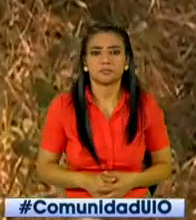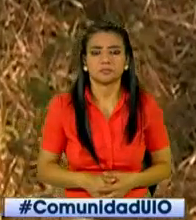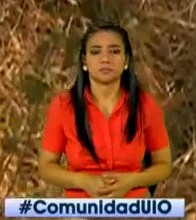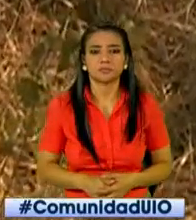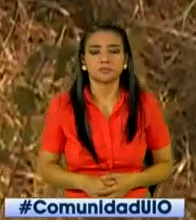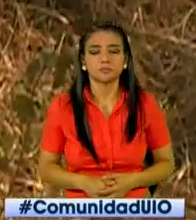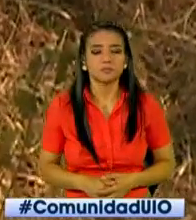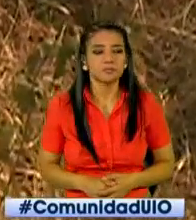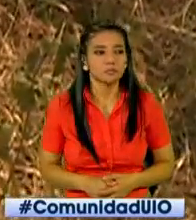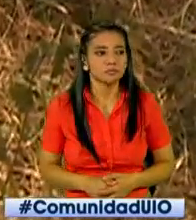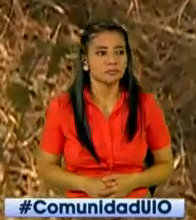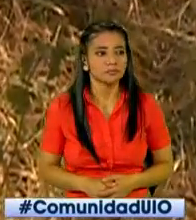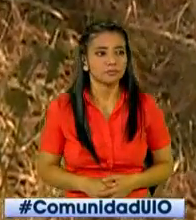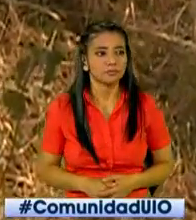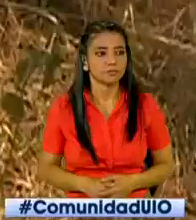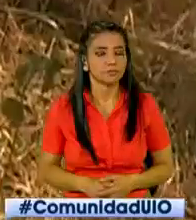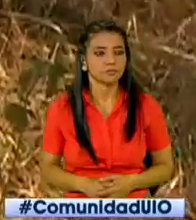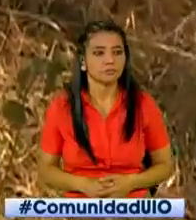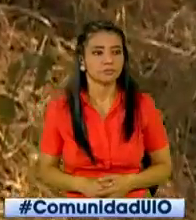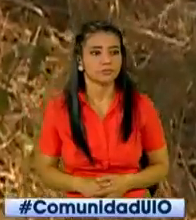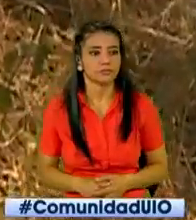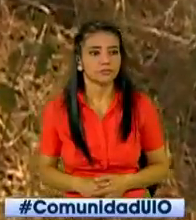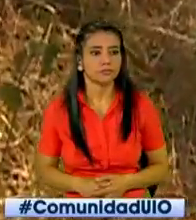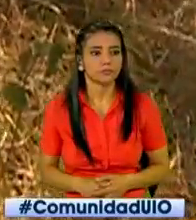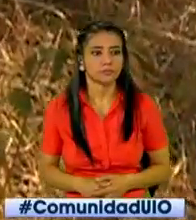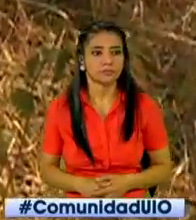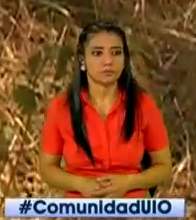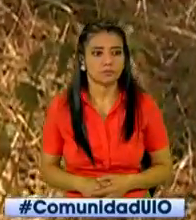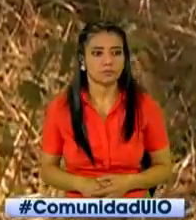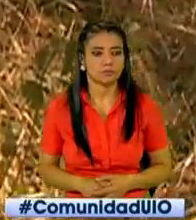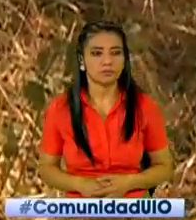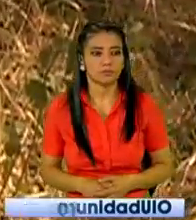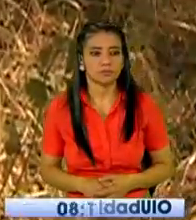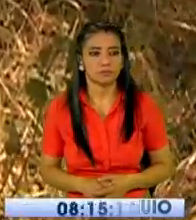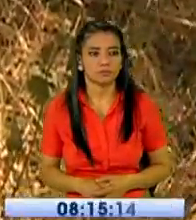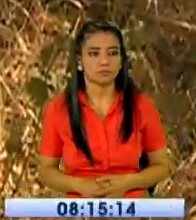Informó Javier Gallo.